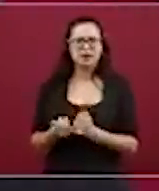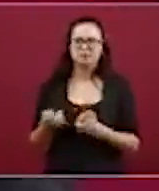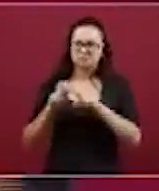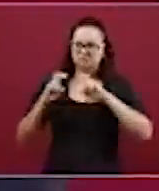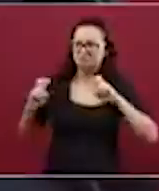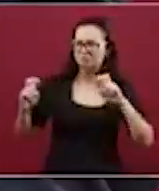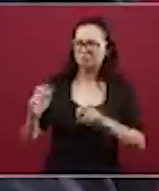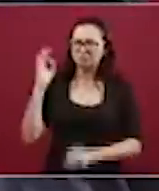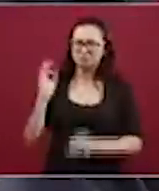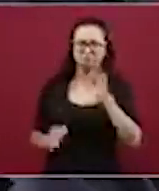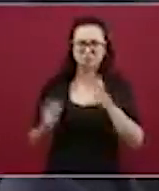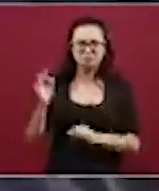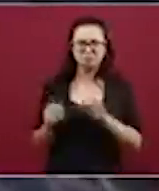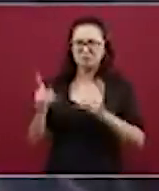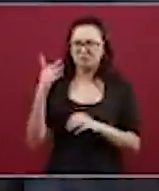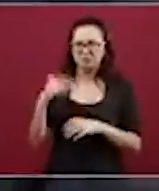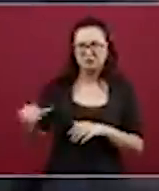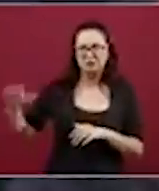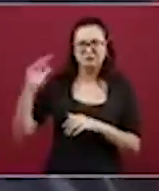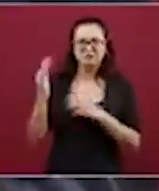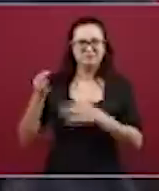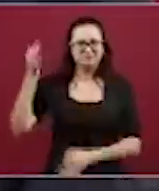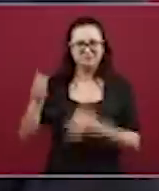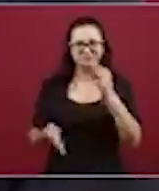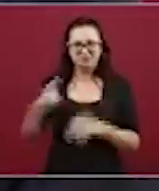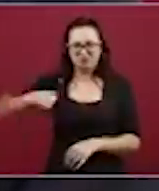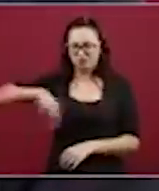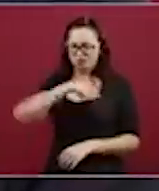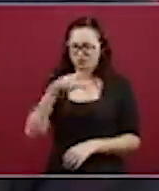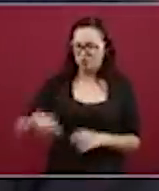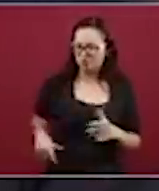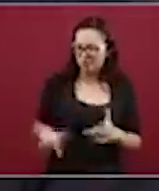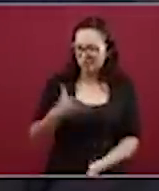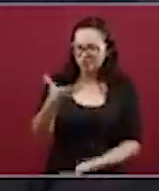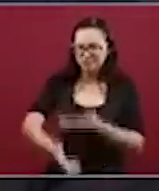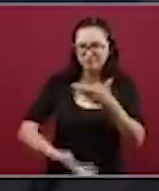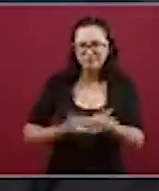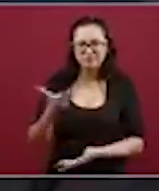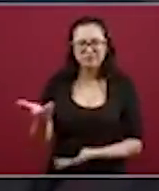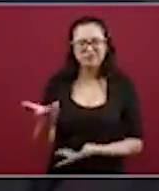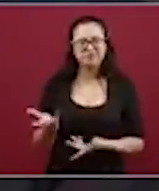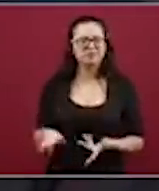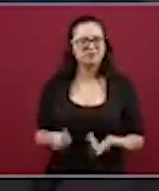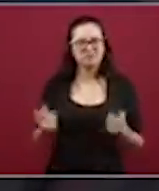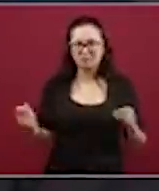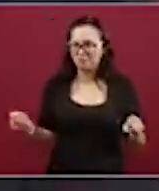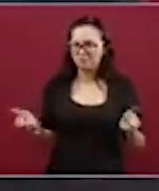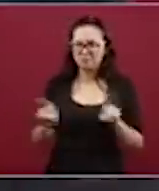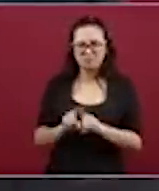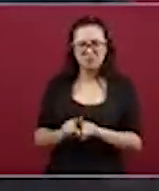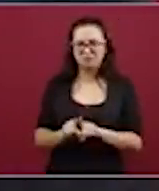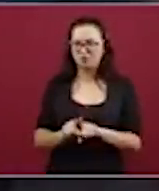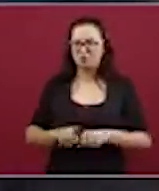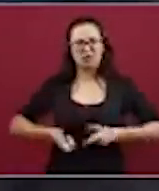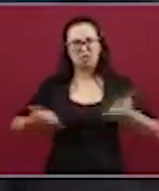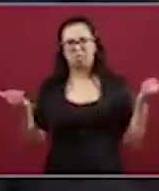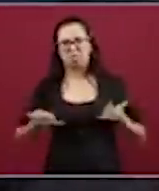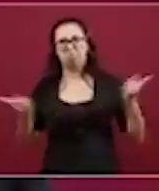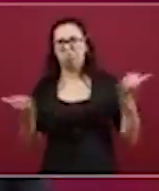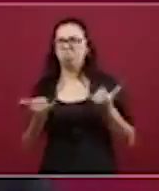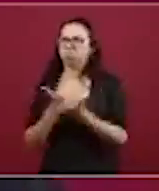magistrados, ministros, nosotros los servidores públicos que tenemos que ver con el poder ejecutivo, ya no se